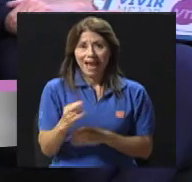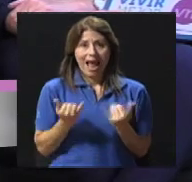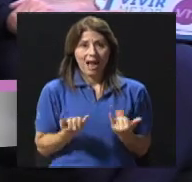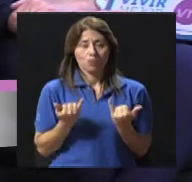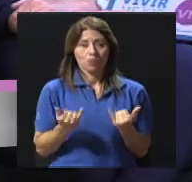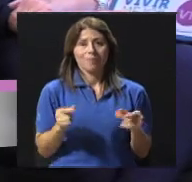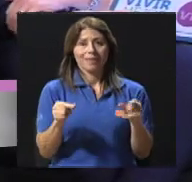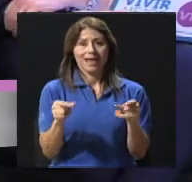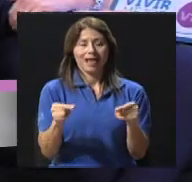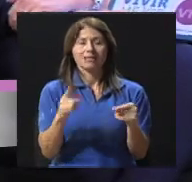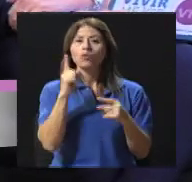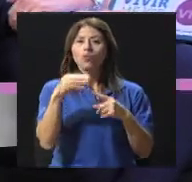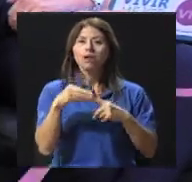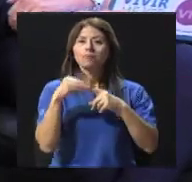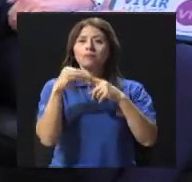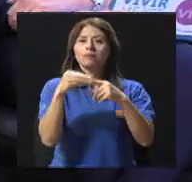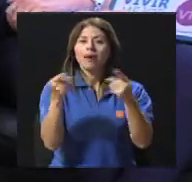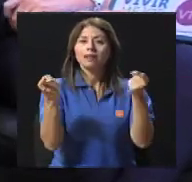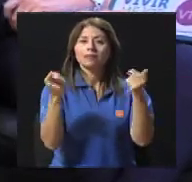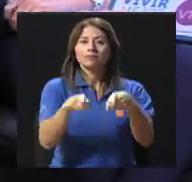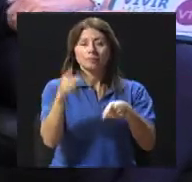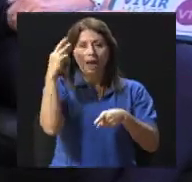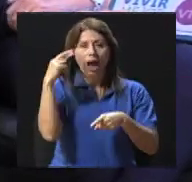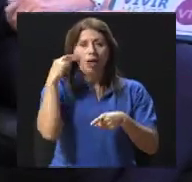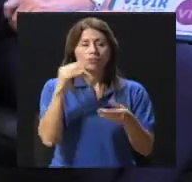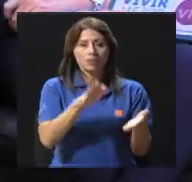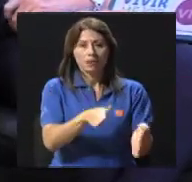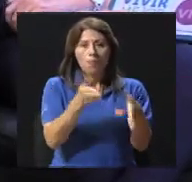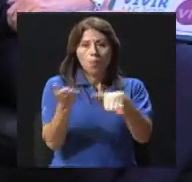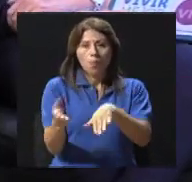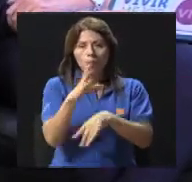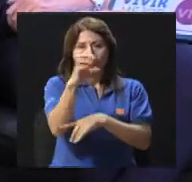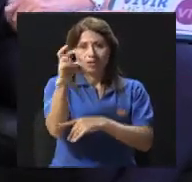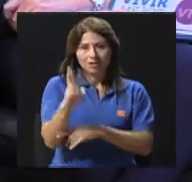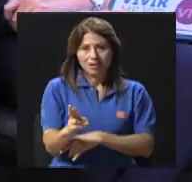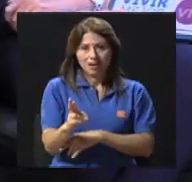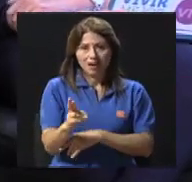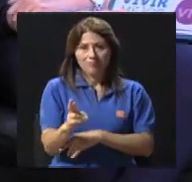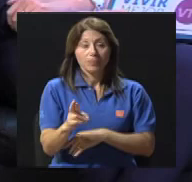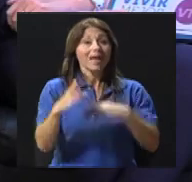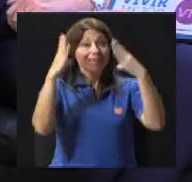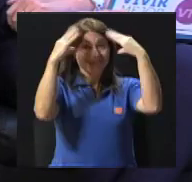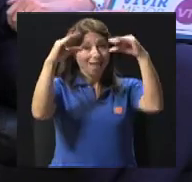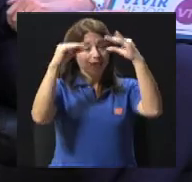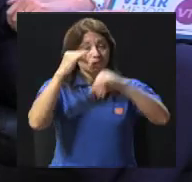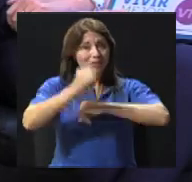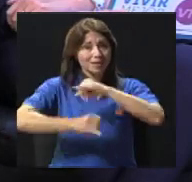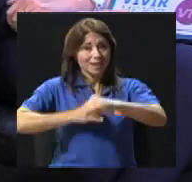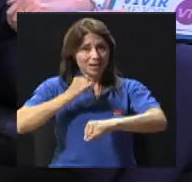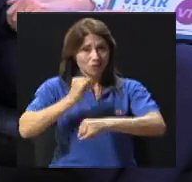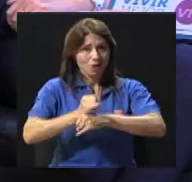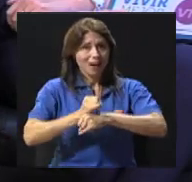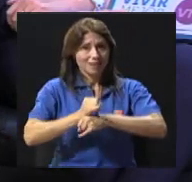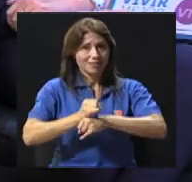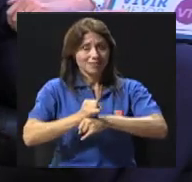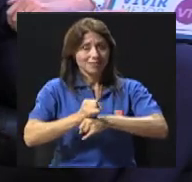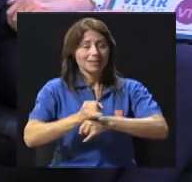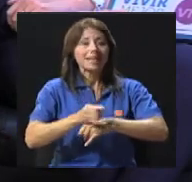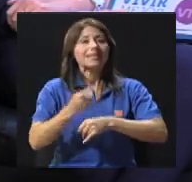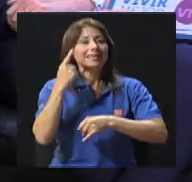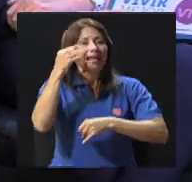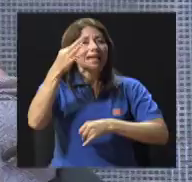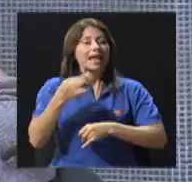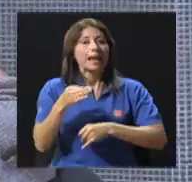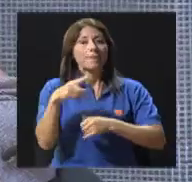cáncer actualmente se ubica como una de las principales causas de muerte en Costa Rica y se proyecta, según datos internacionales, a